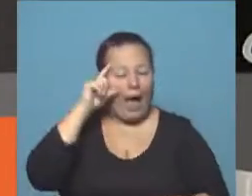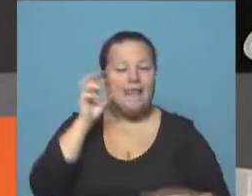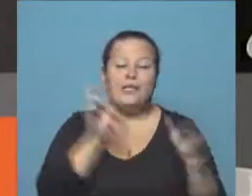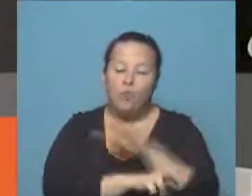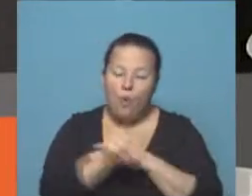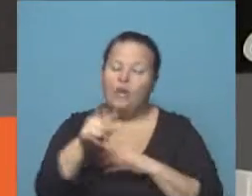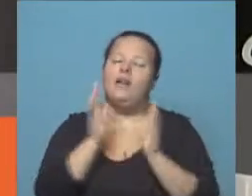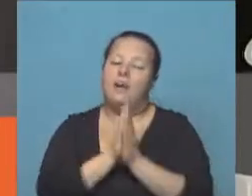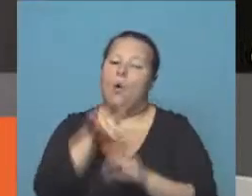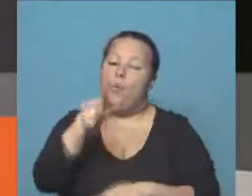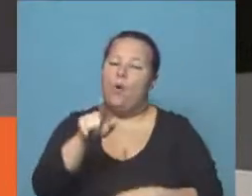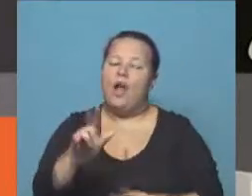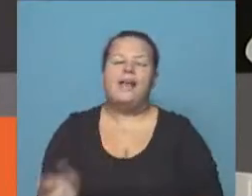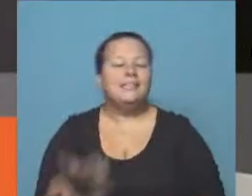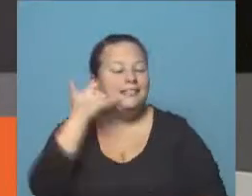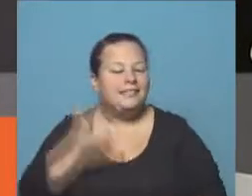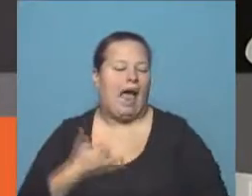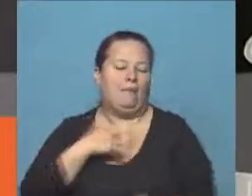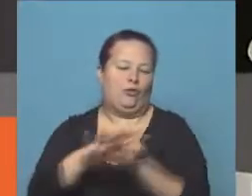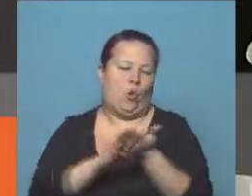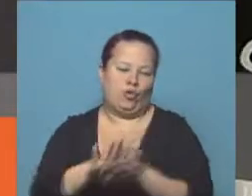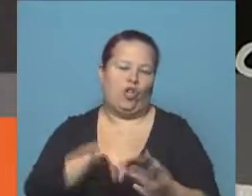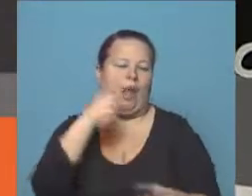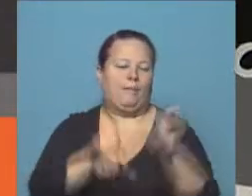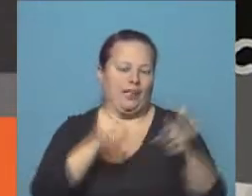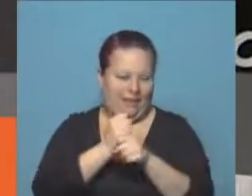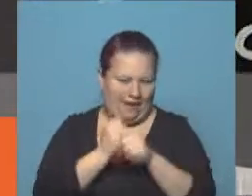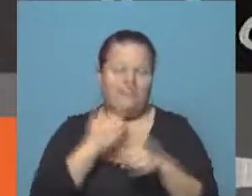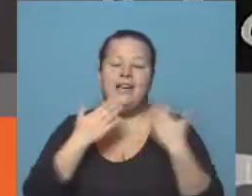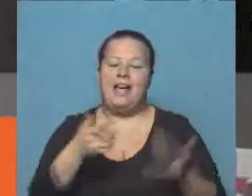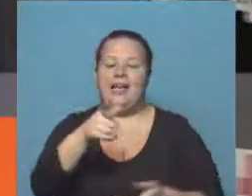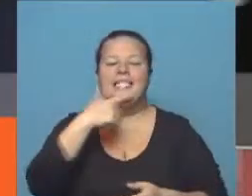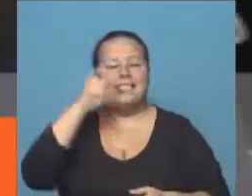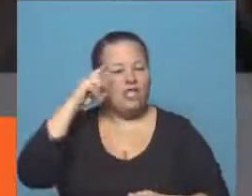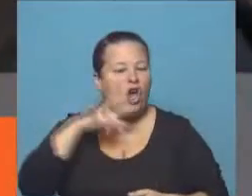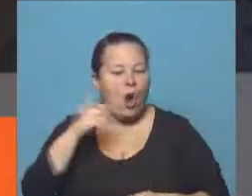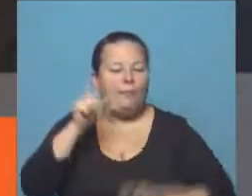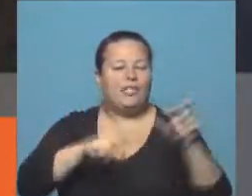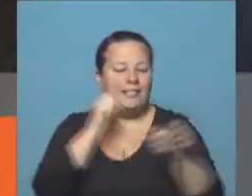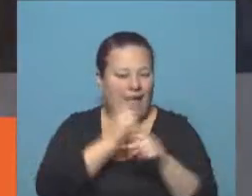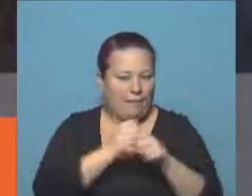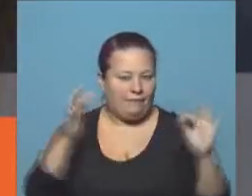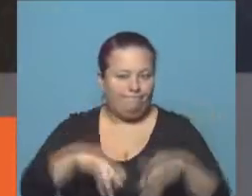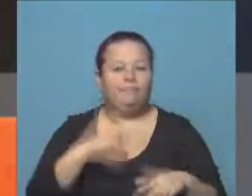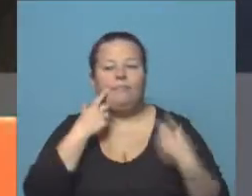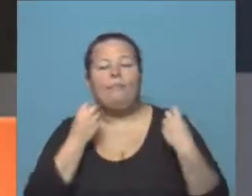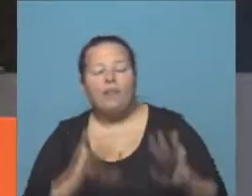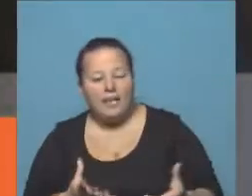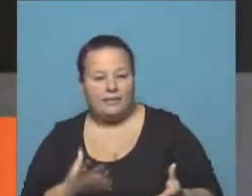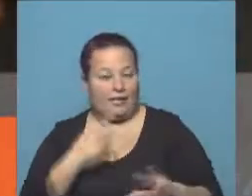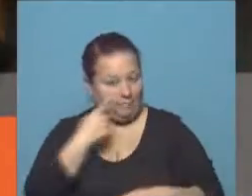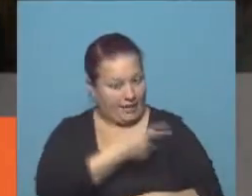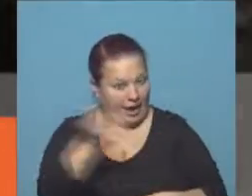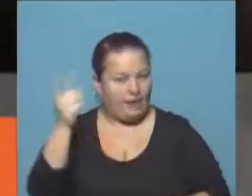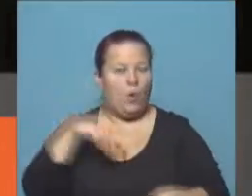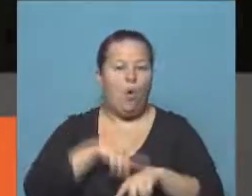pido que llames, levante el teléfono y solucionemos el problema de los trabajadores. Gracias. La palabra de Néstor Segovia y los trabajadores que están aquí en estado latente. Karin, fíjate,